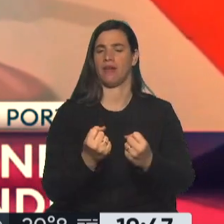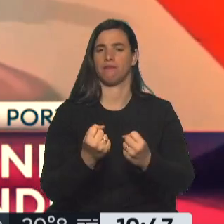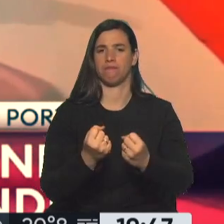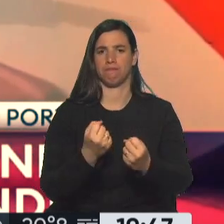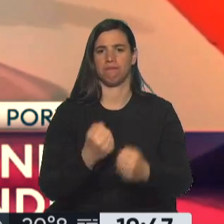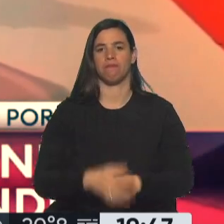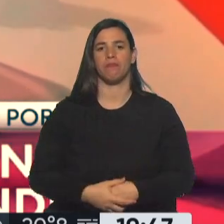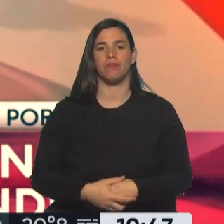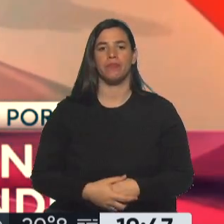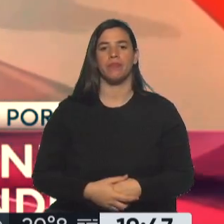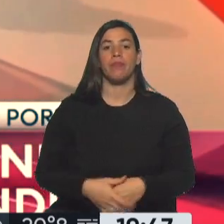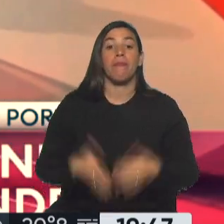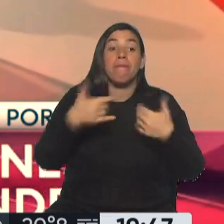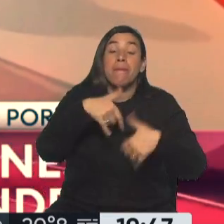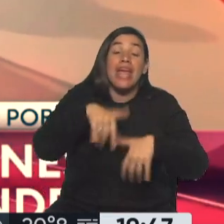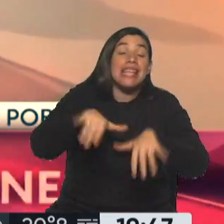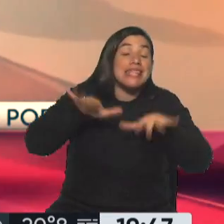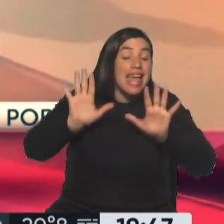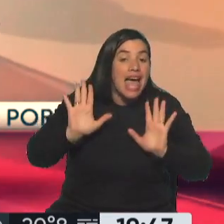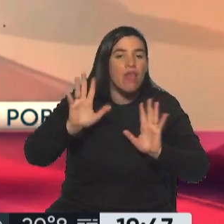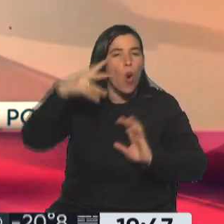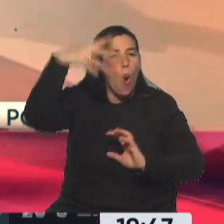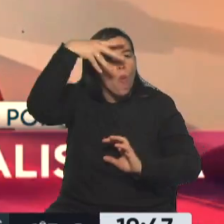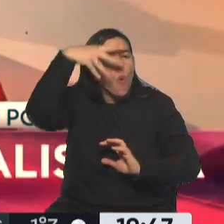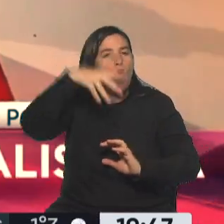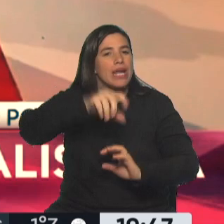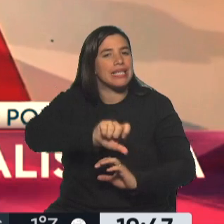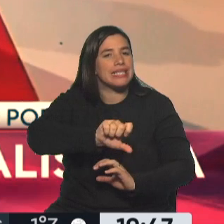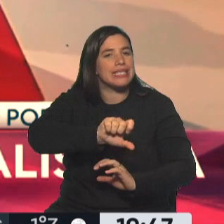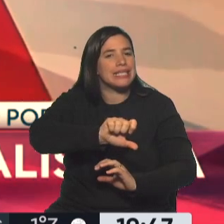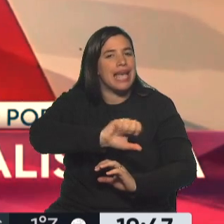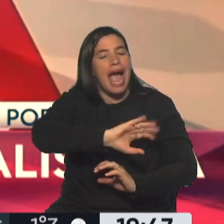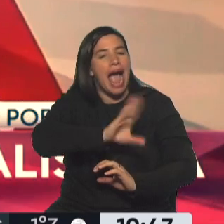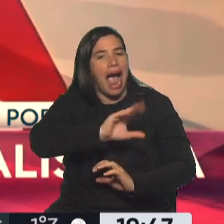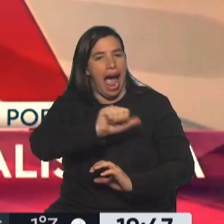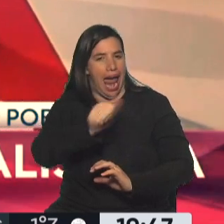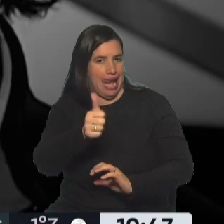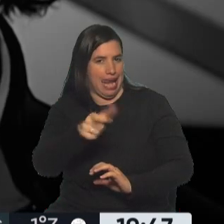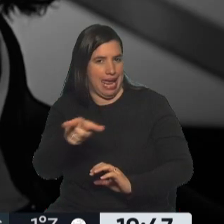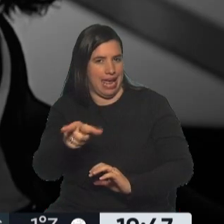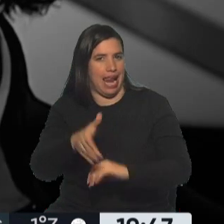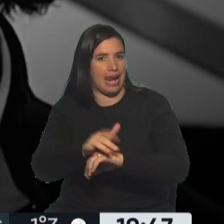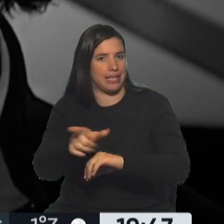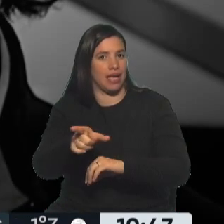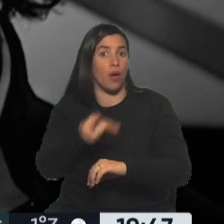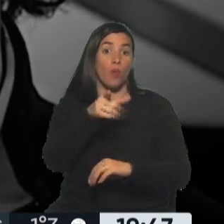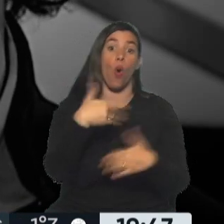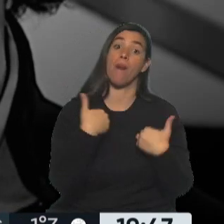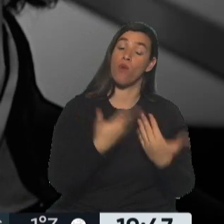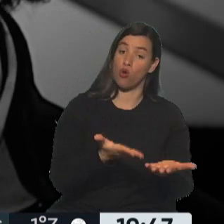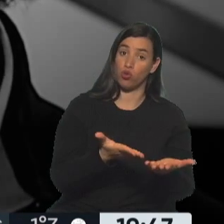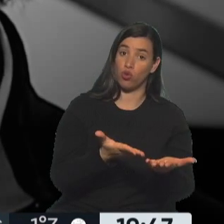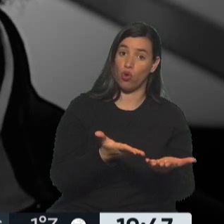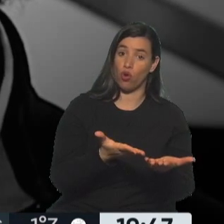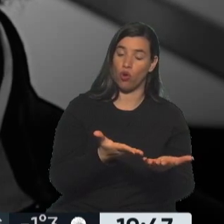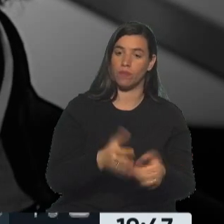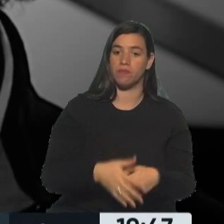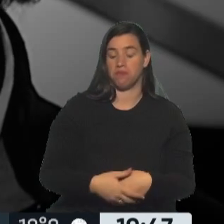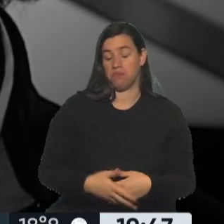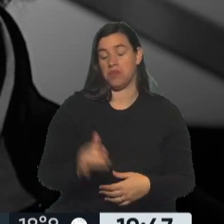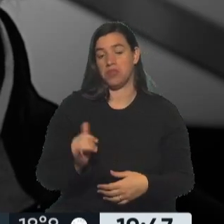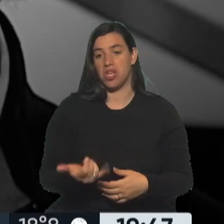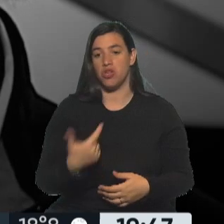la mayoría de edad. Y si vos querés hacer una reforma educativa, tenés en contra a Baradel. Si querés hacer una reforma sindical o laboral,